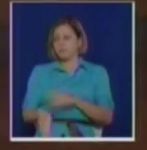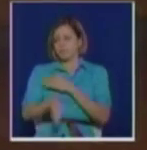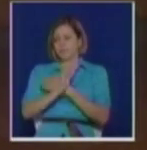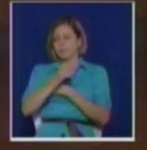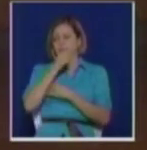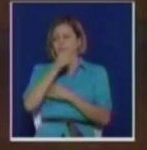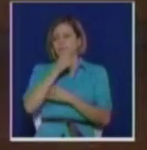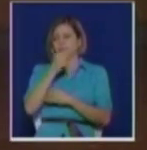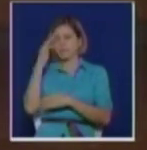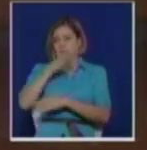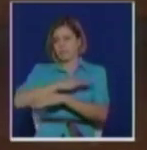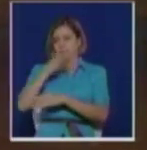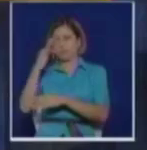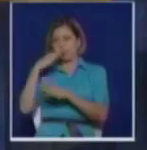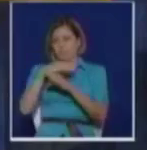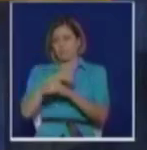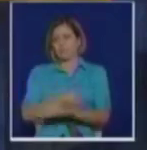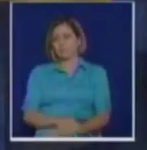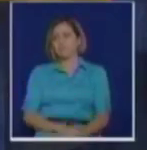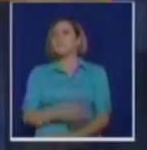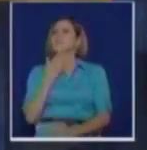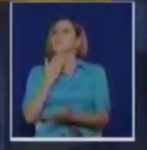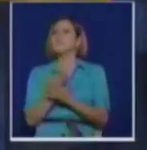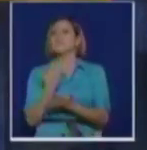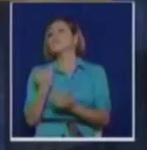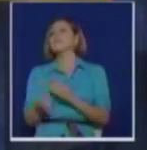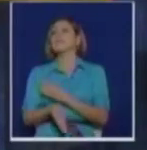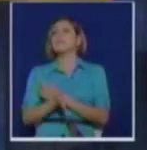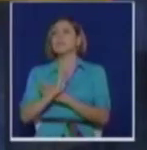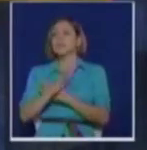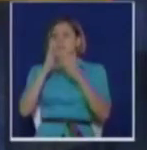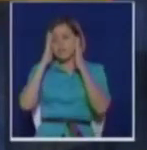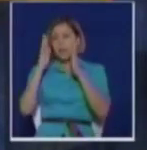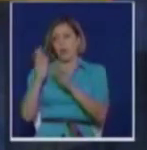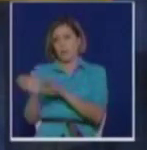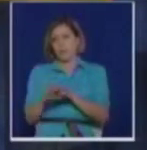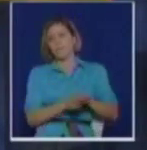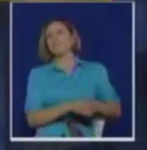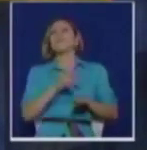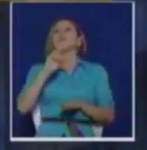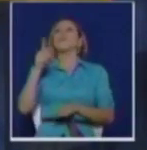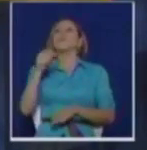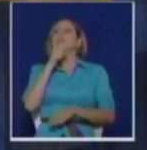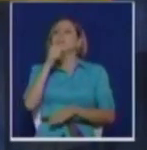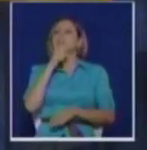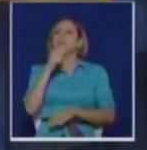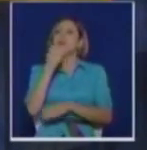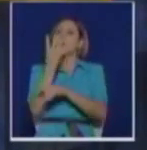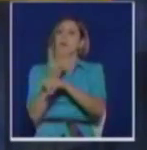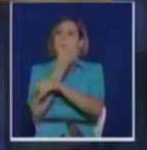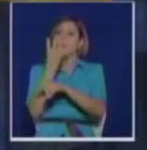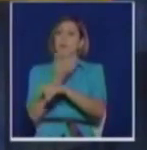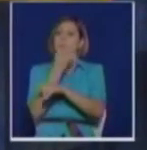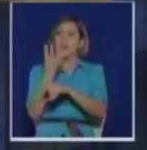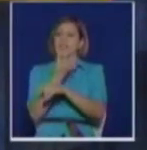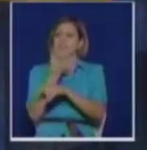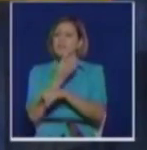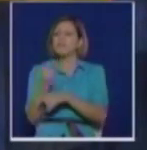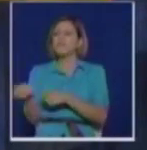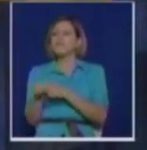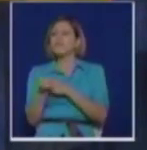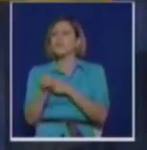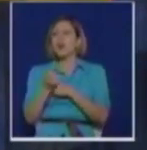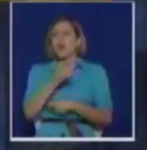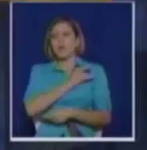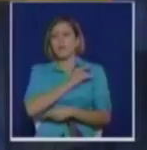noticias en Noticinco. Buenas noches. Diana, gracias. Seguiremos atentos. Y en otras noticias, durante 4 horas se presentaron disturbios en los alrededores de